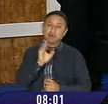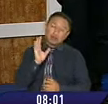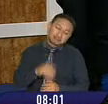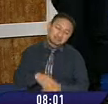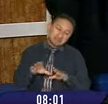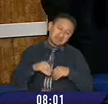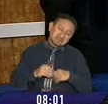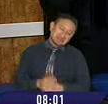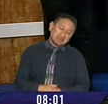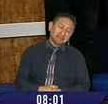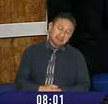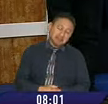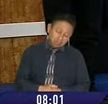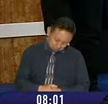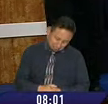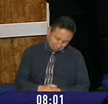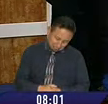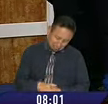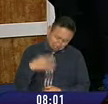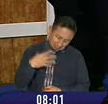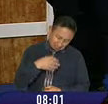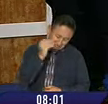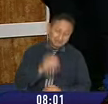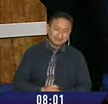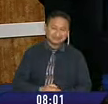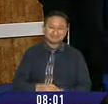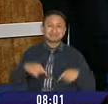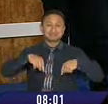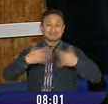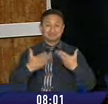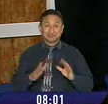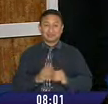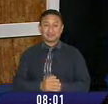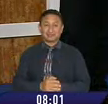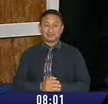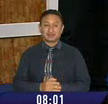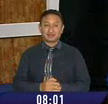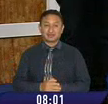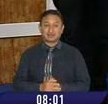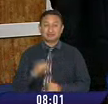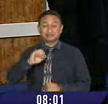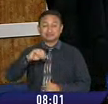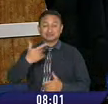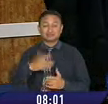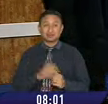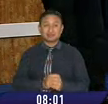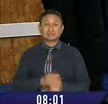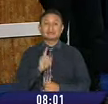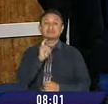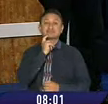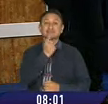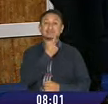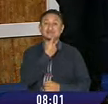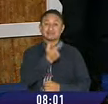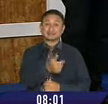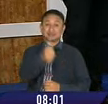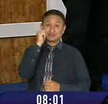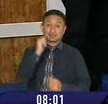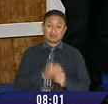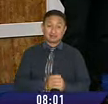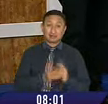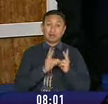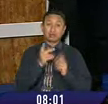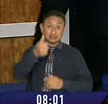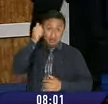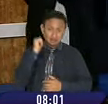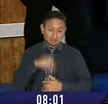bien. Así, bajé la cabecita y me fui. Pero bueno, ya estamos de vuelta. Está aquí de regreso, lo extrañábamos. Y por supuesto, sus vecinas